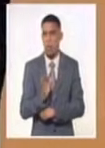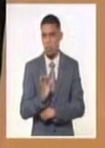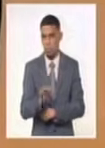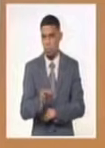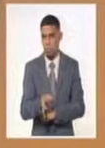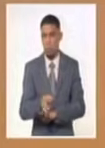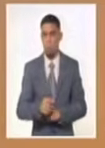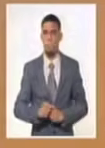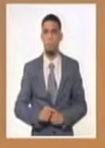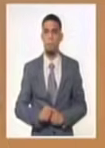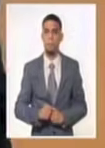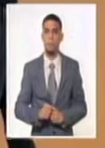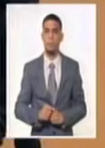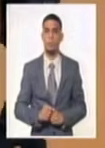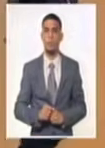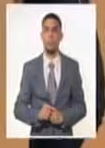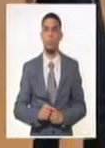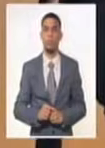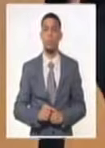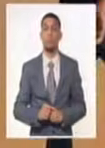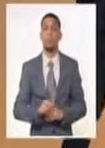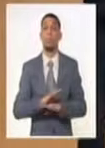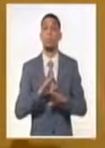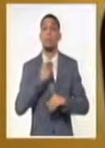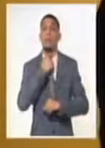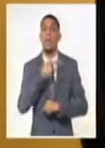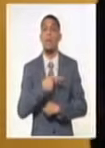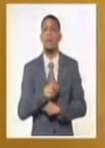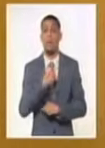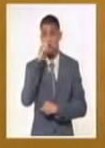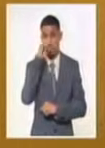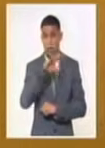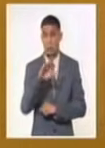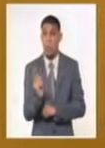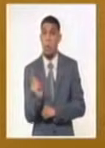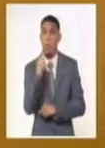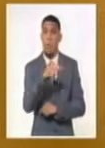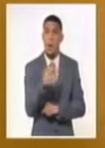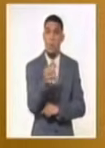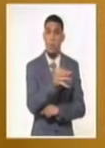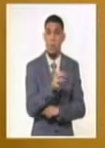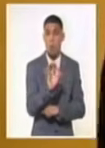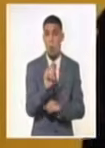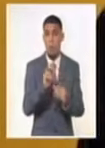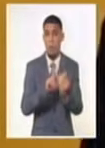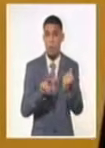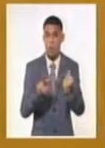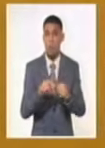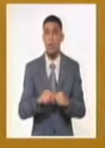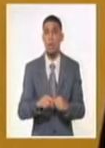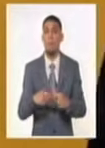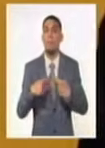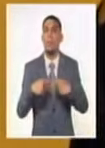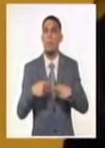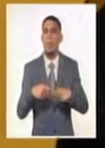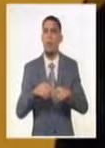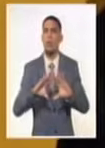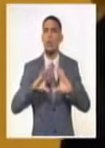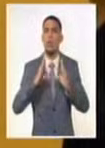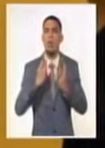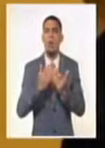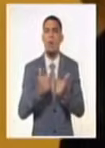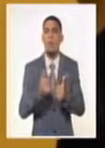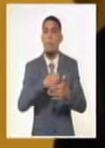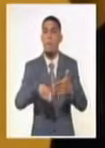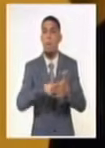ellos pertenecen. Una vez que los estudiantes retornan a sus municipios, retornan a sus provincias, no solo deben vencer todo lo relacionado con el plan de estudio